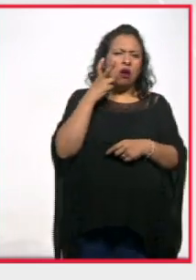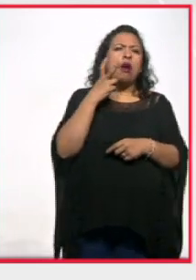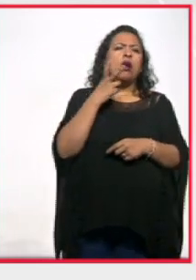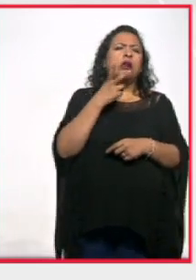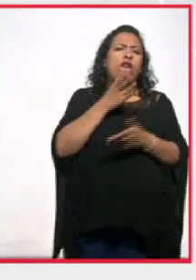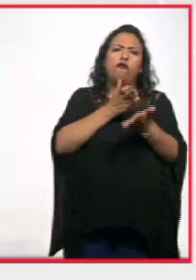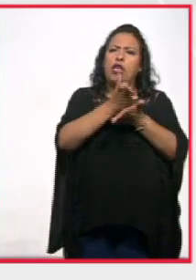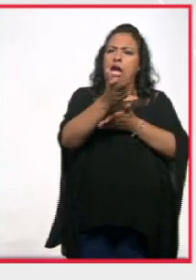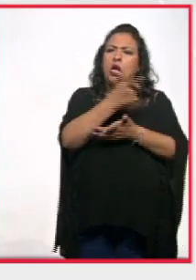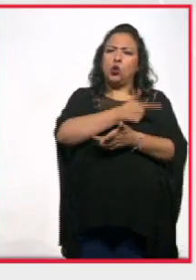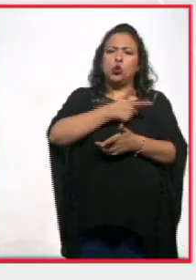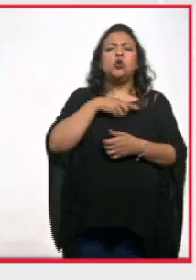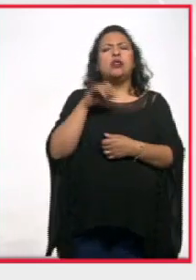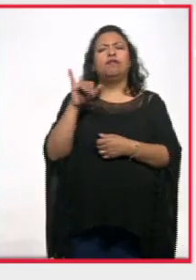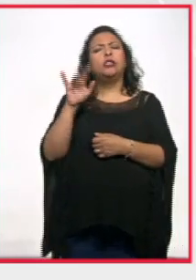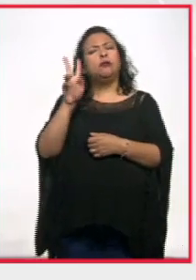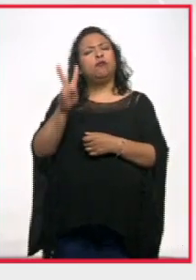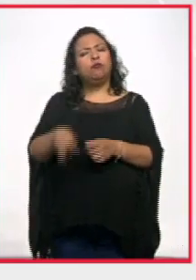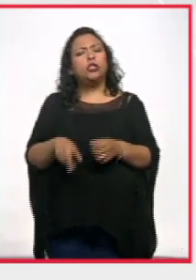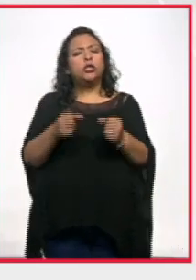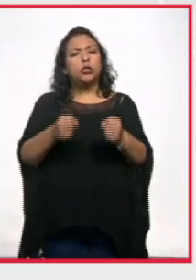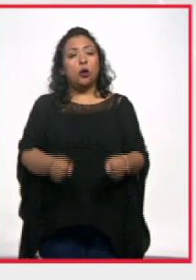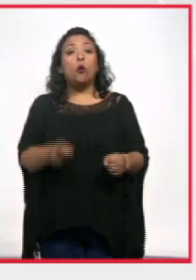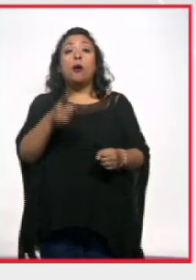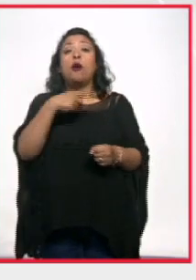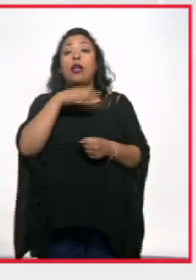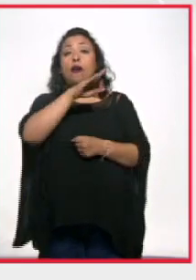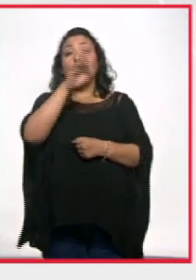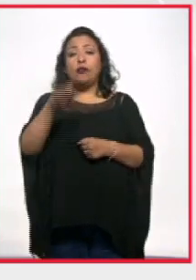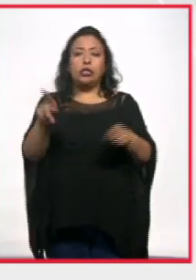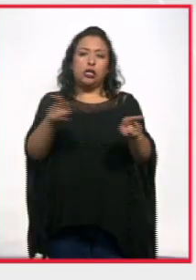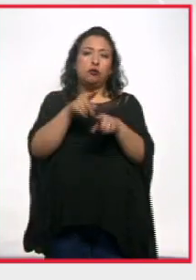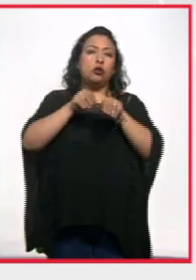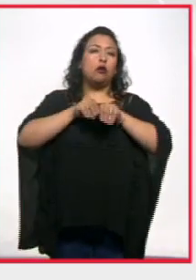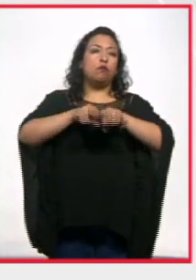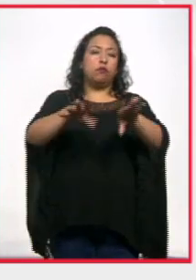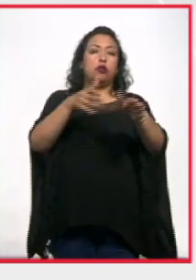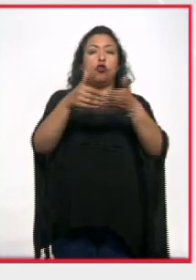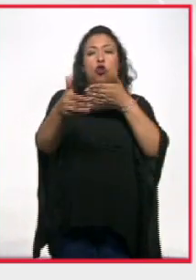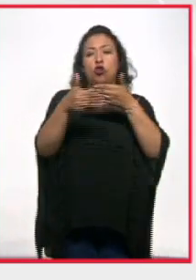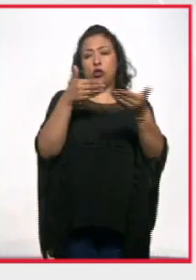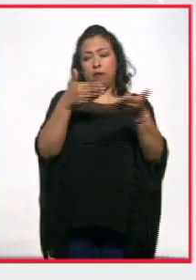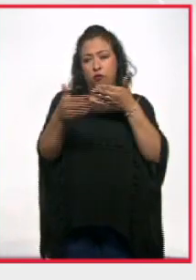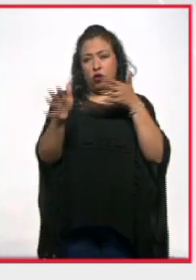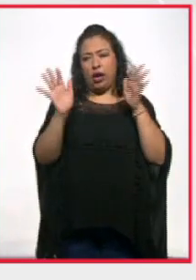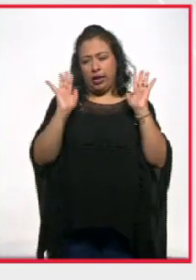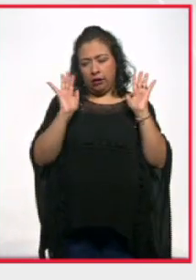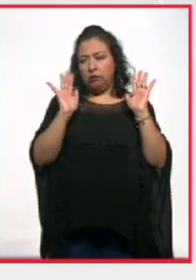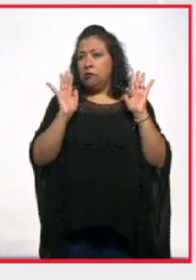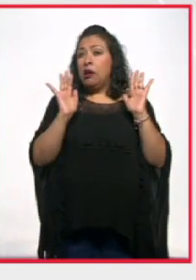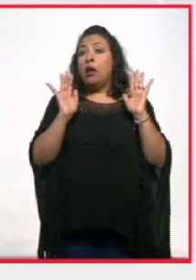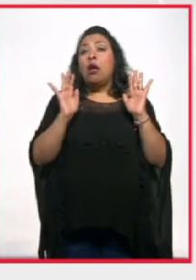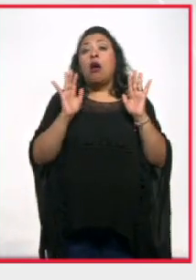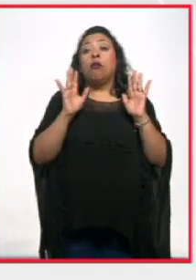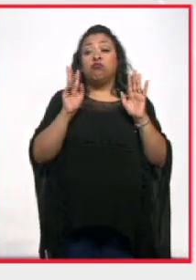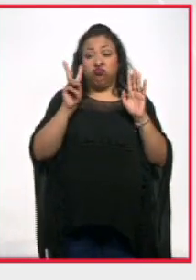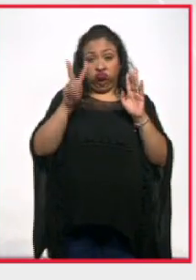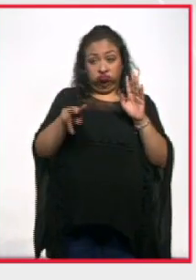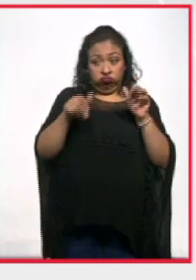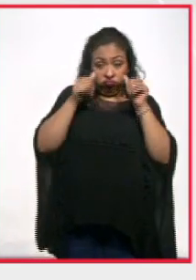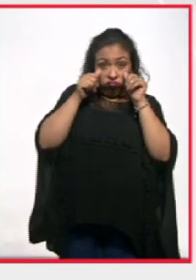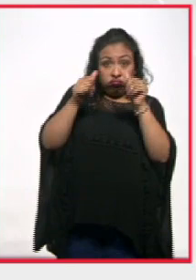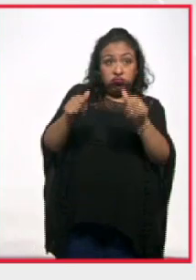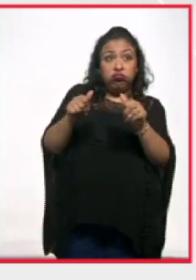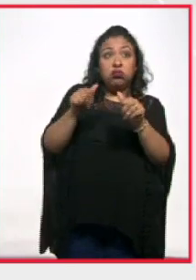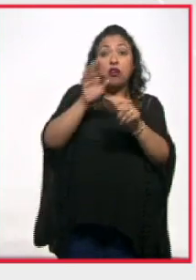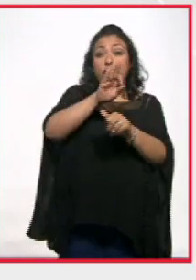sí, sin duda. Ahora, una efeméride musical, de divulgación musical contemporánea de este tipo, no pasa desapercibida y no nada más se